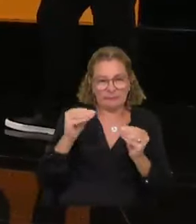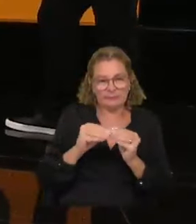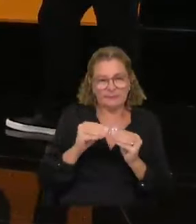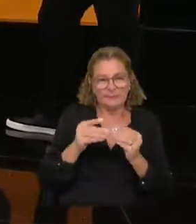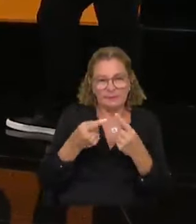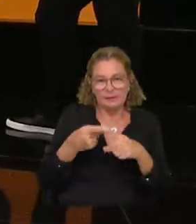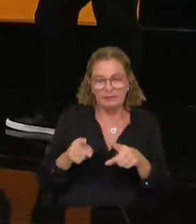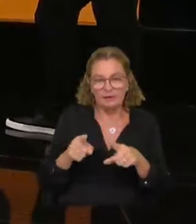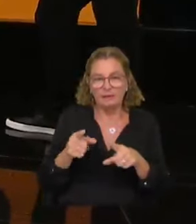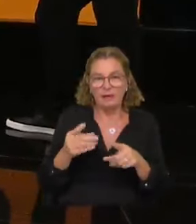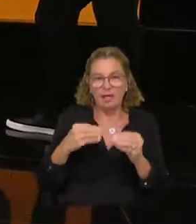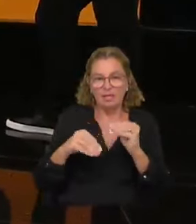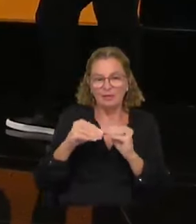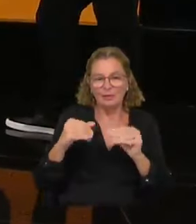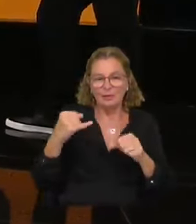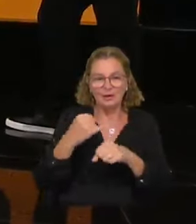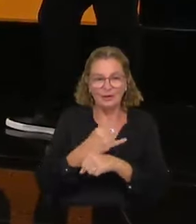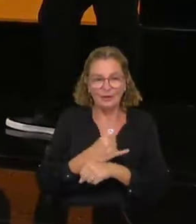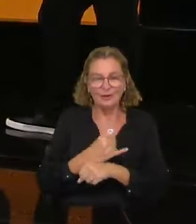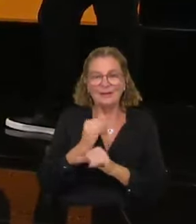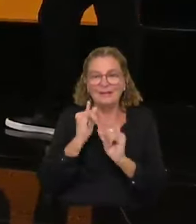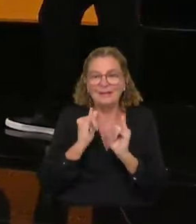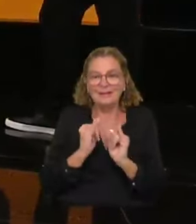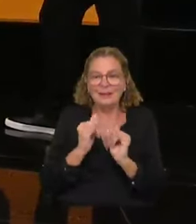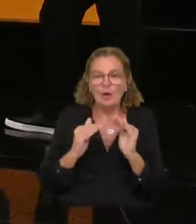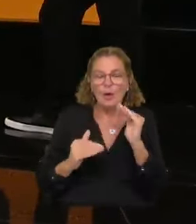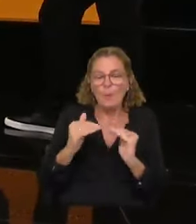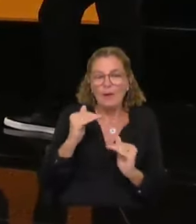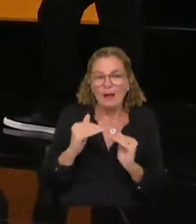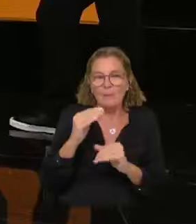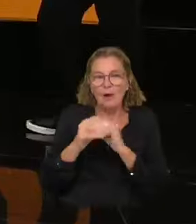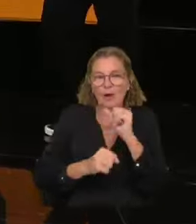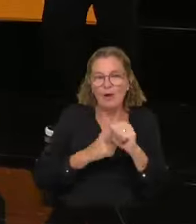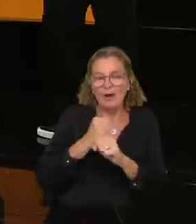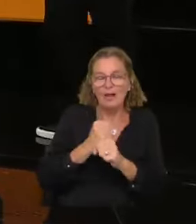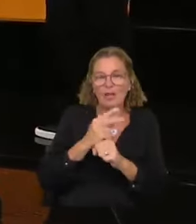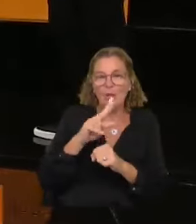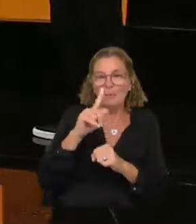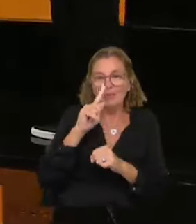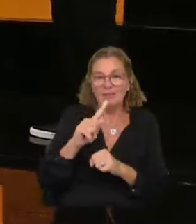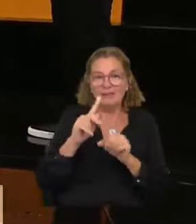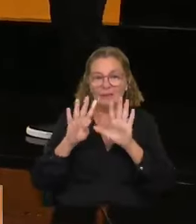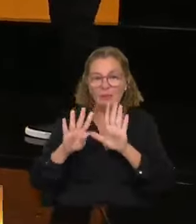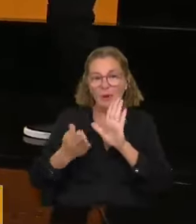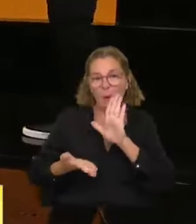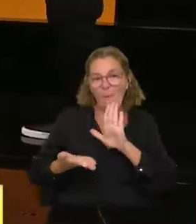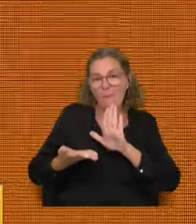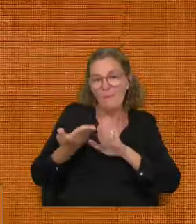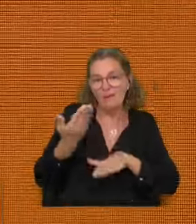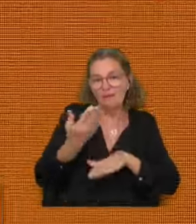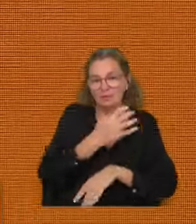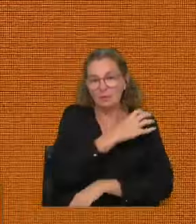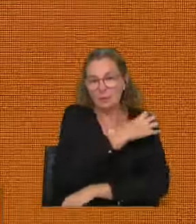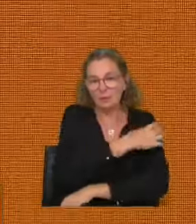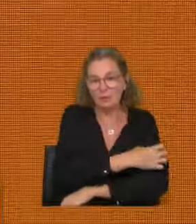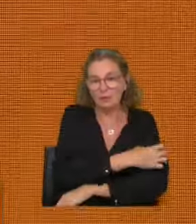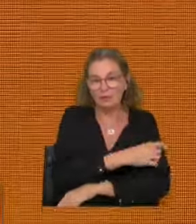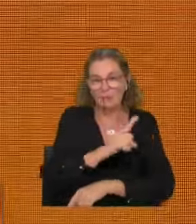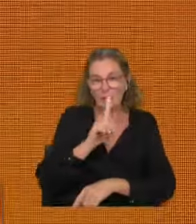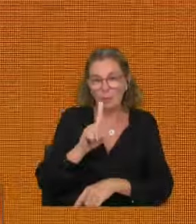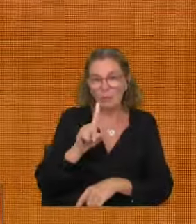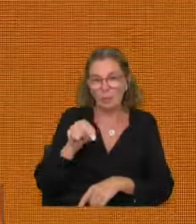diferencia dentro del margen de error si comparamos con 2019 hay un aumento de la pobreza de